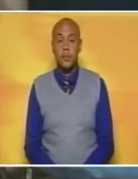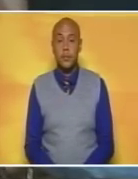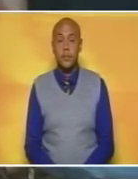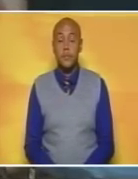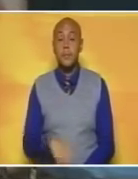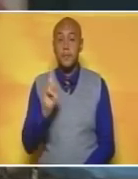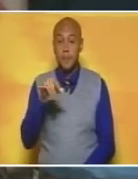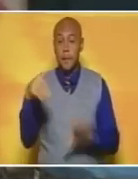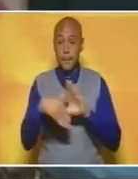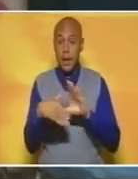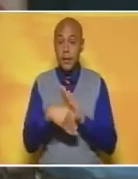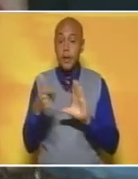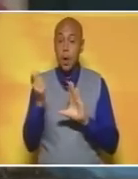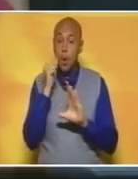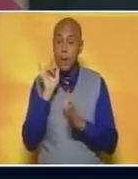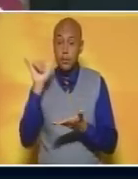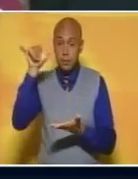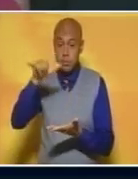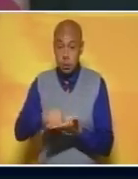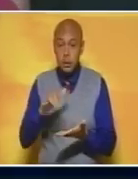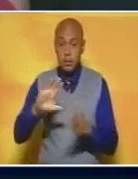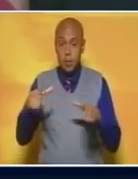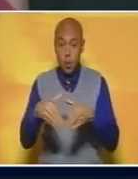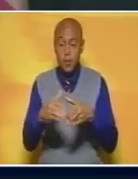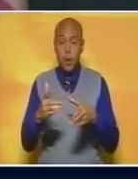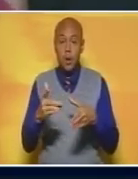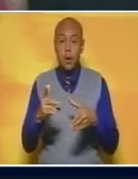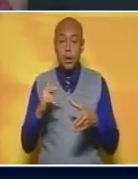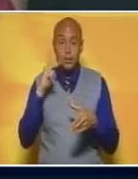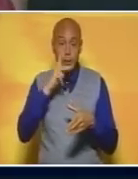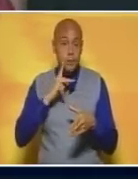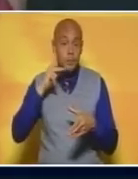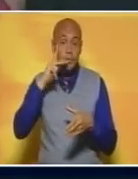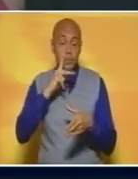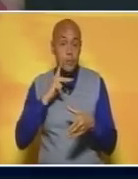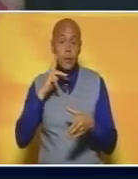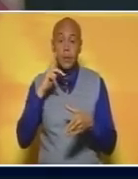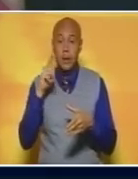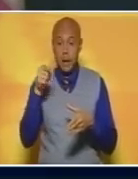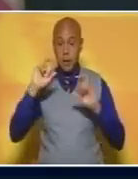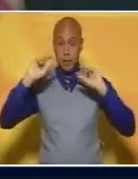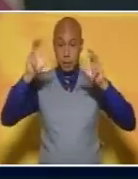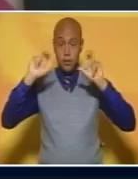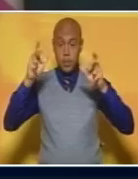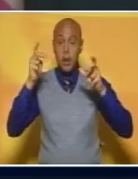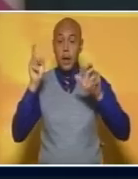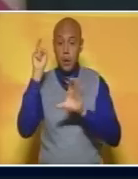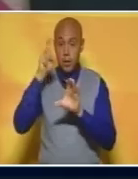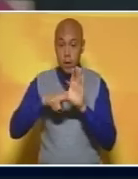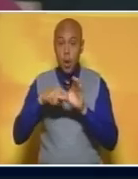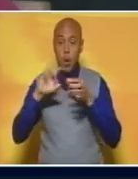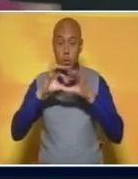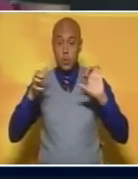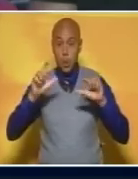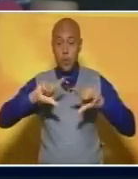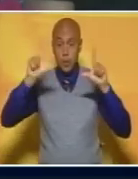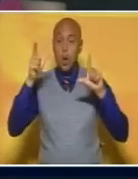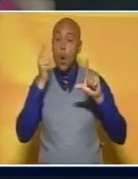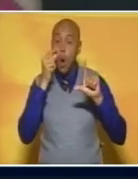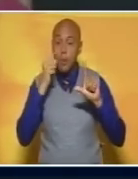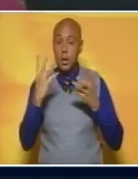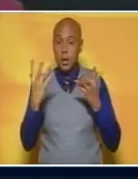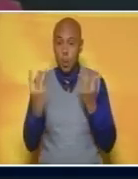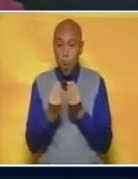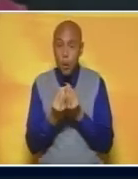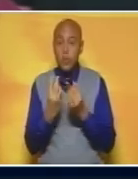Y este martes, tras el arribo de parte de la selección nacional que obtuvo el cupo a los Juegos Olímpicos Tokio 2020, sus integrantes se reunieron con